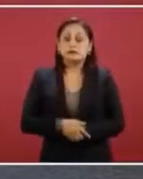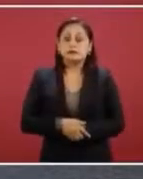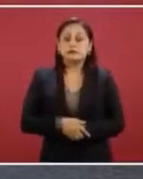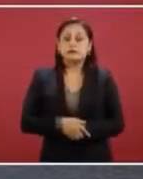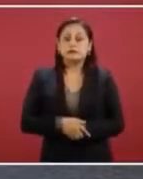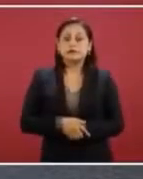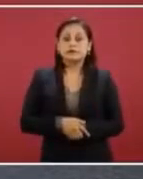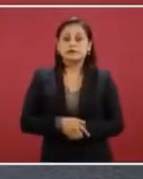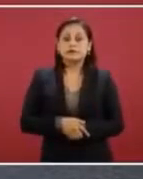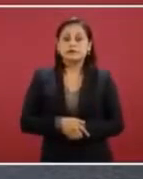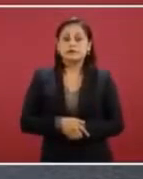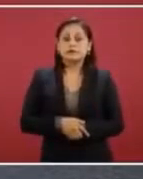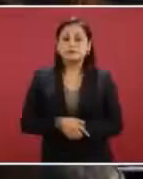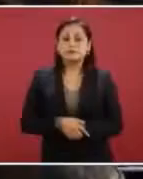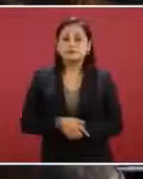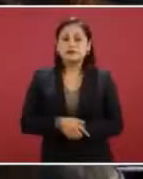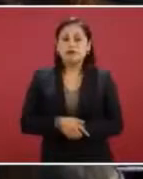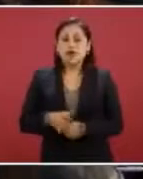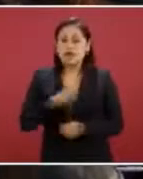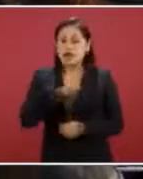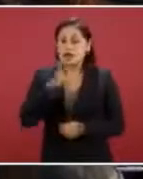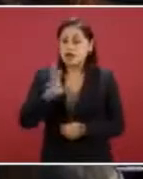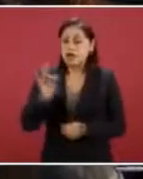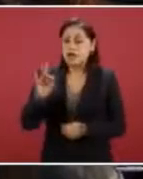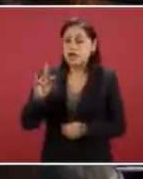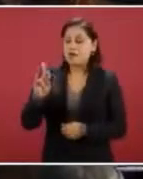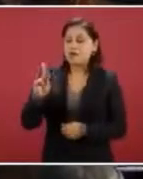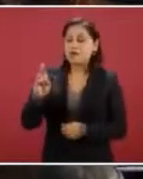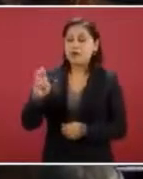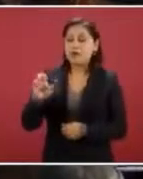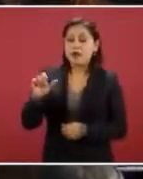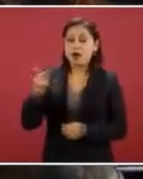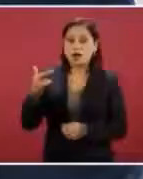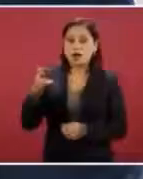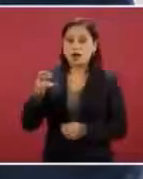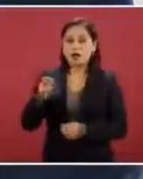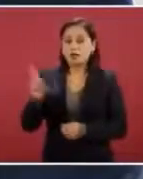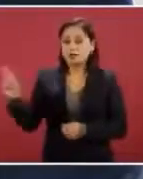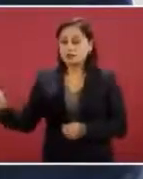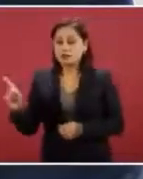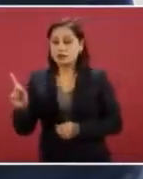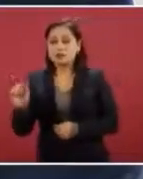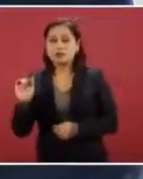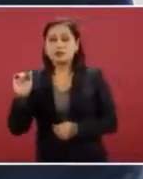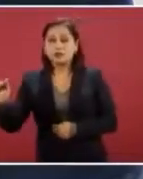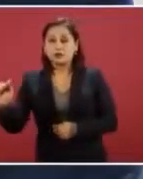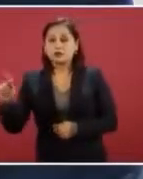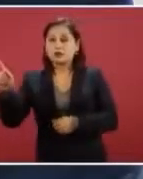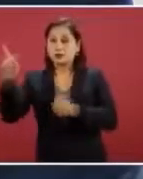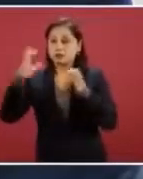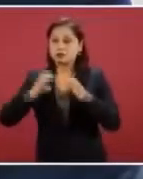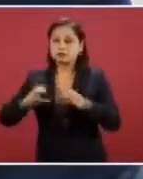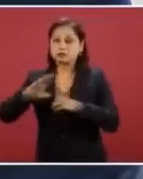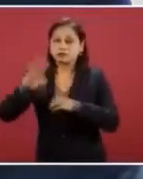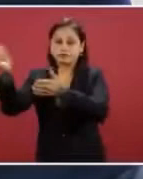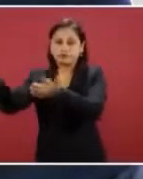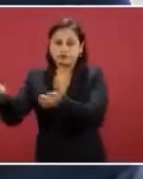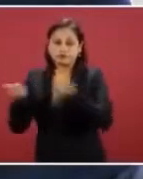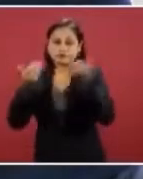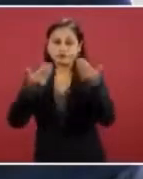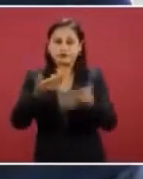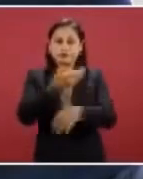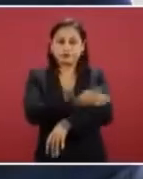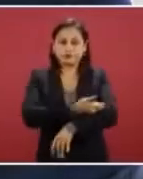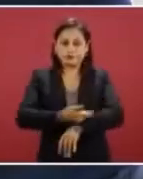al general para pedirle que les entreguen los cuerpos de los Herrera, al